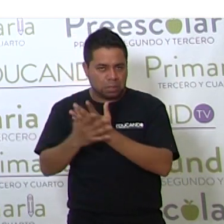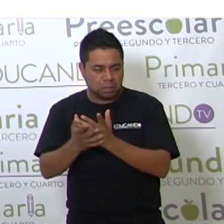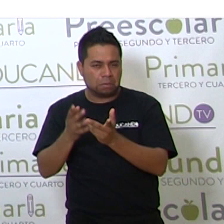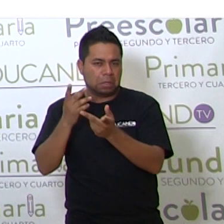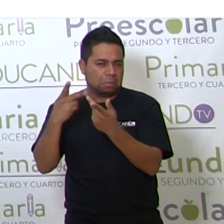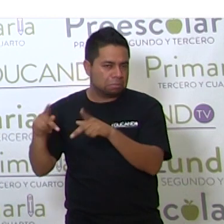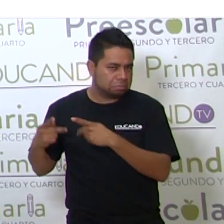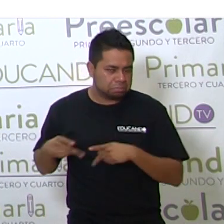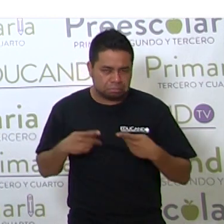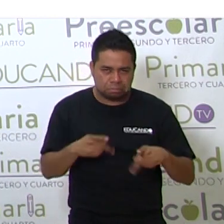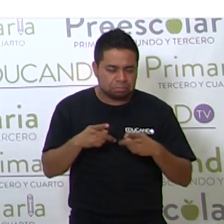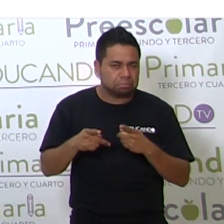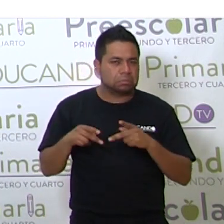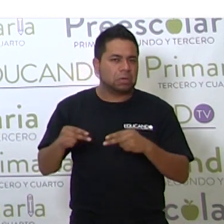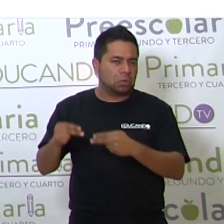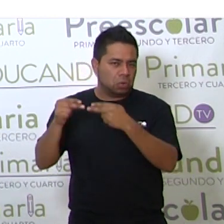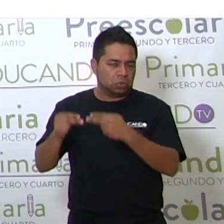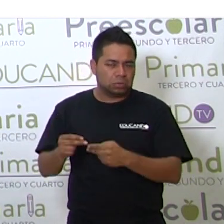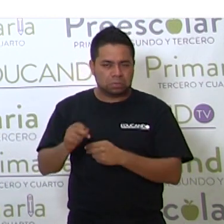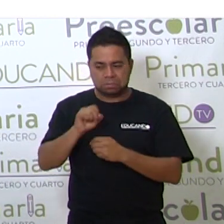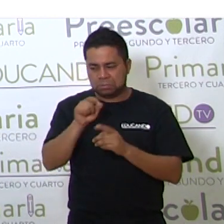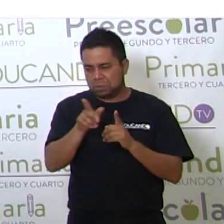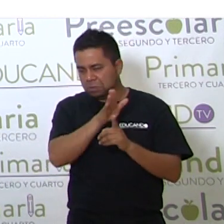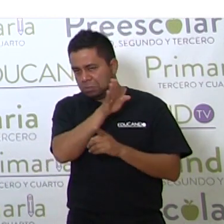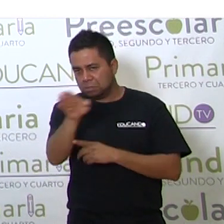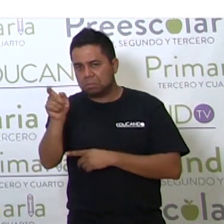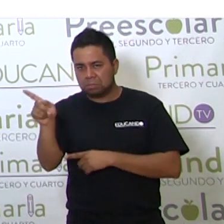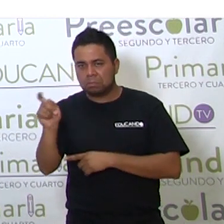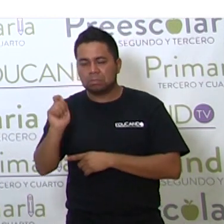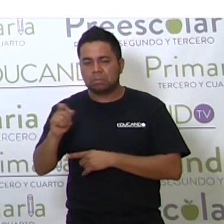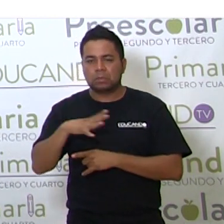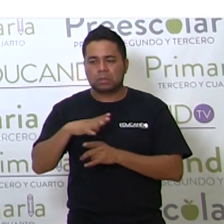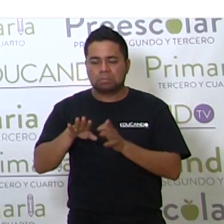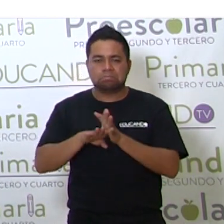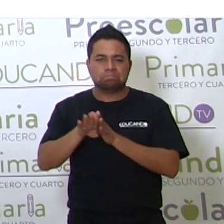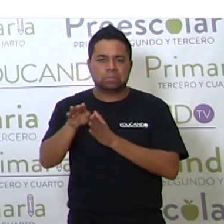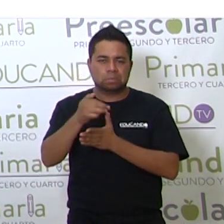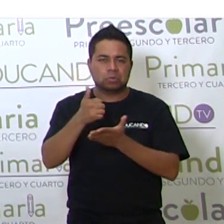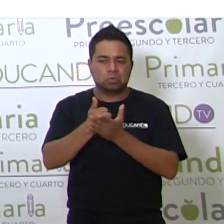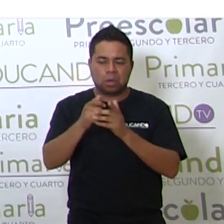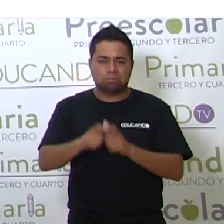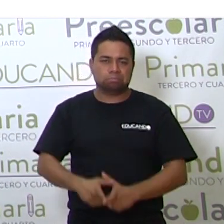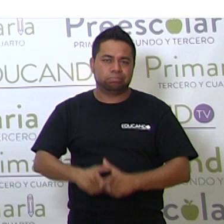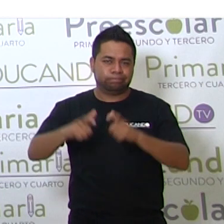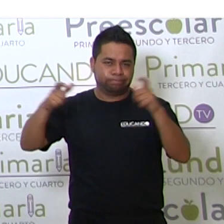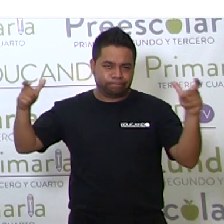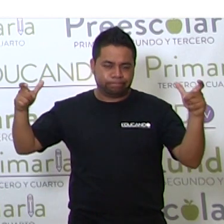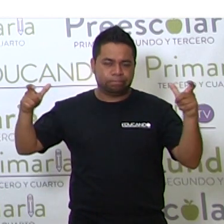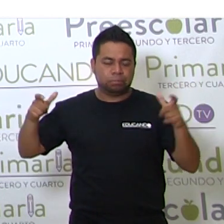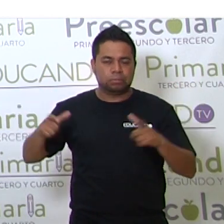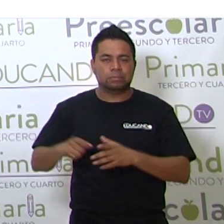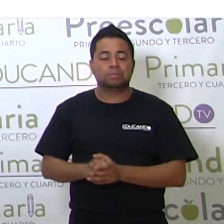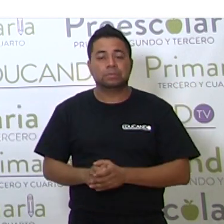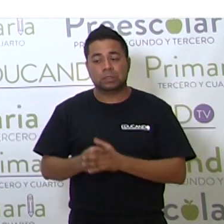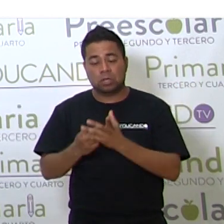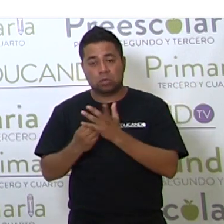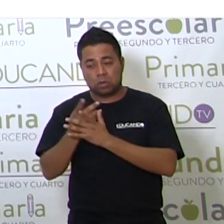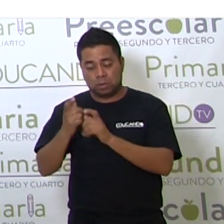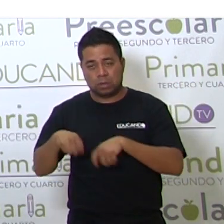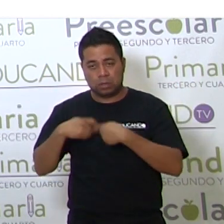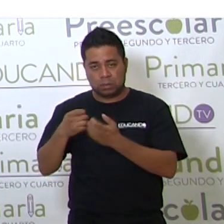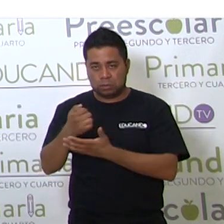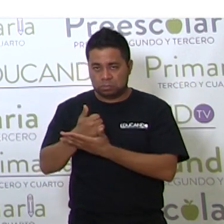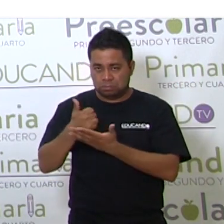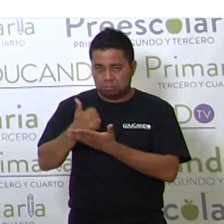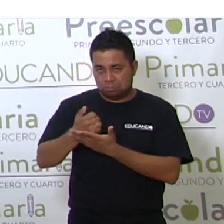comercio. Luego siguiendo en la misma línea el crecimiento de las ciudades y el nacimiento. Dan a una nueva ciudad que da